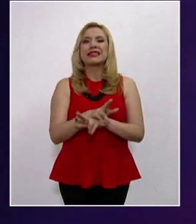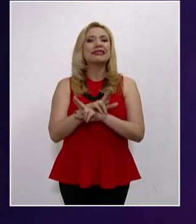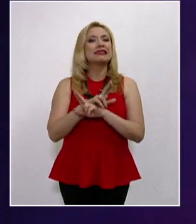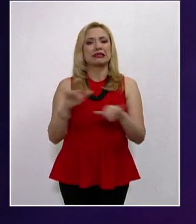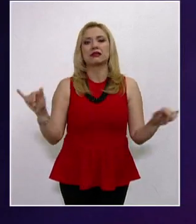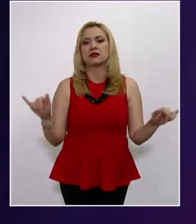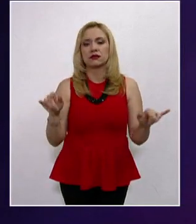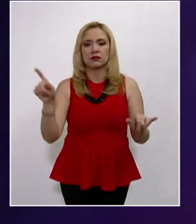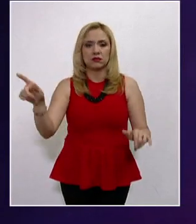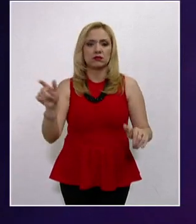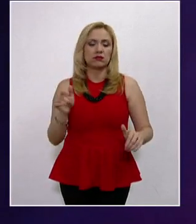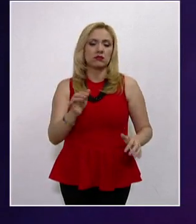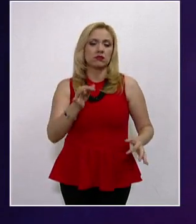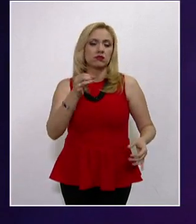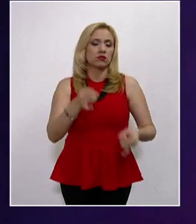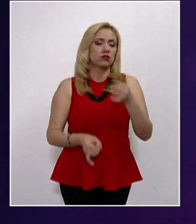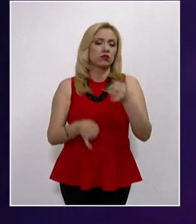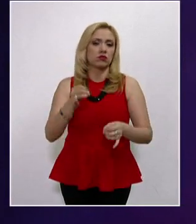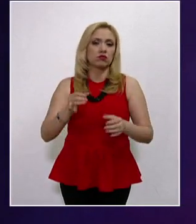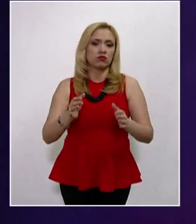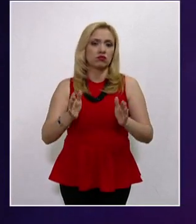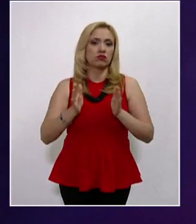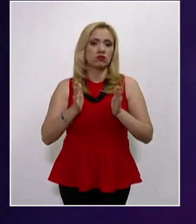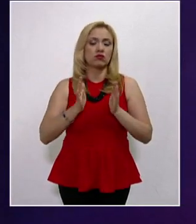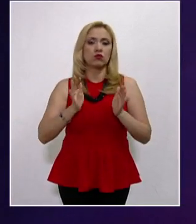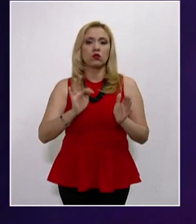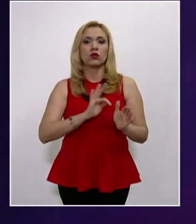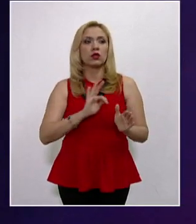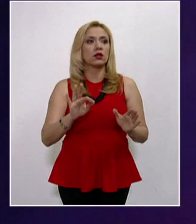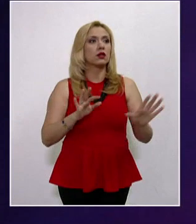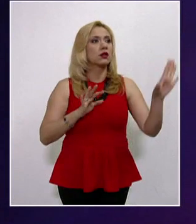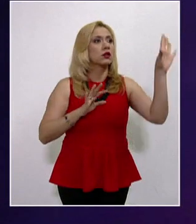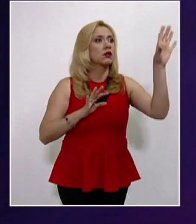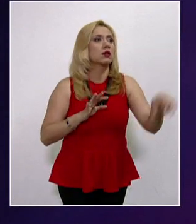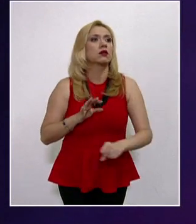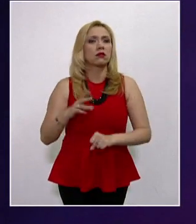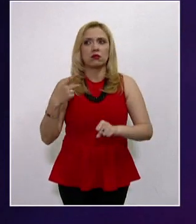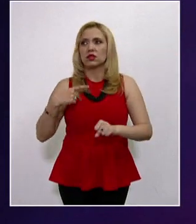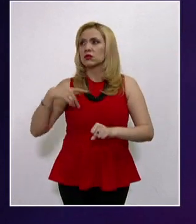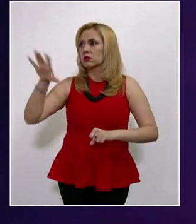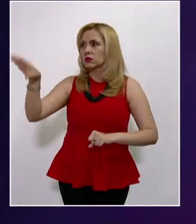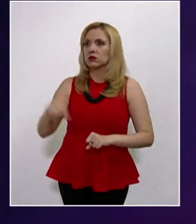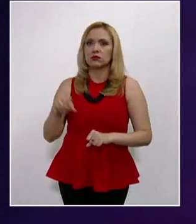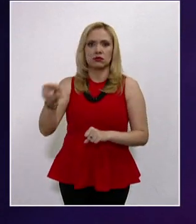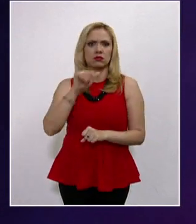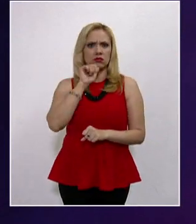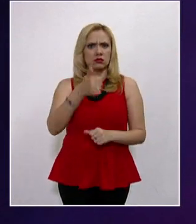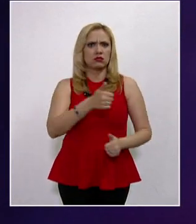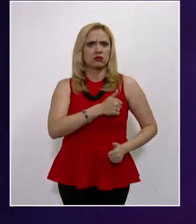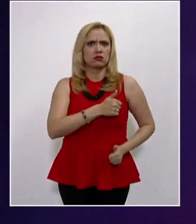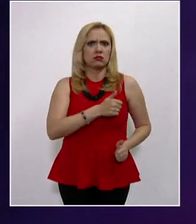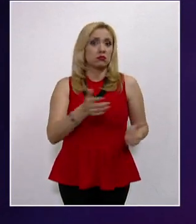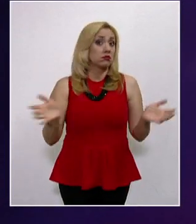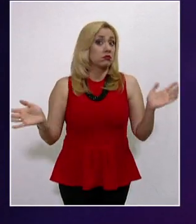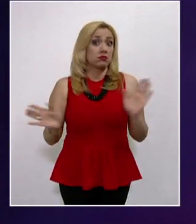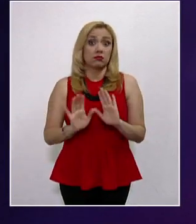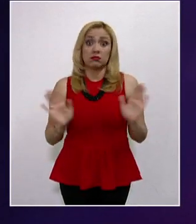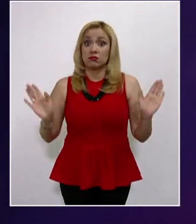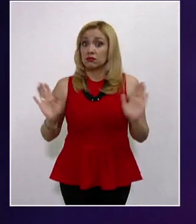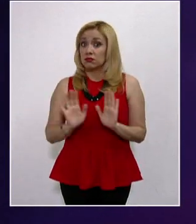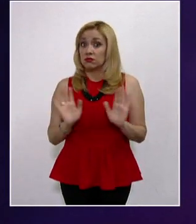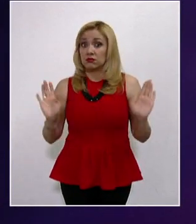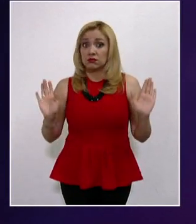jurisdicción militar se puede extender a personas que no sean militares, ¿no? Esto es cuando se trata de